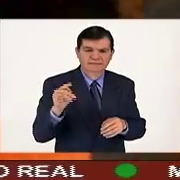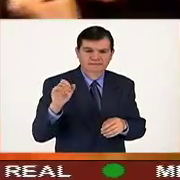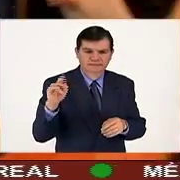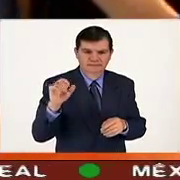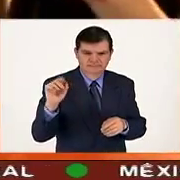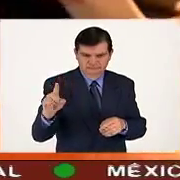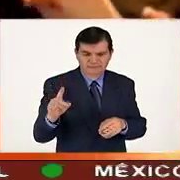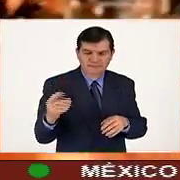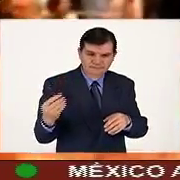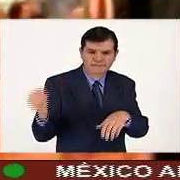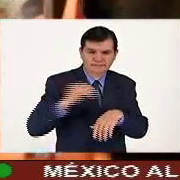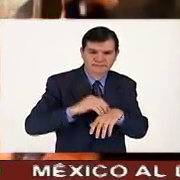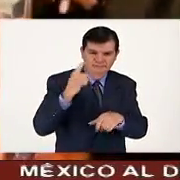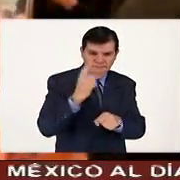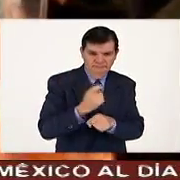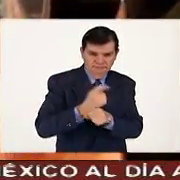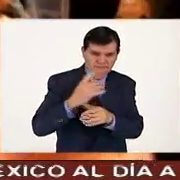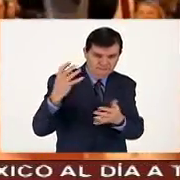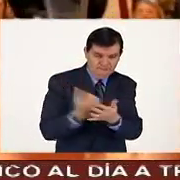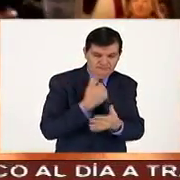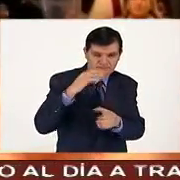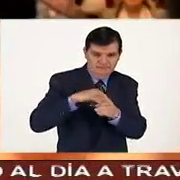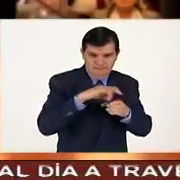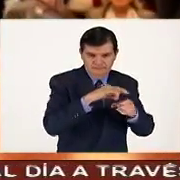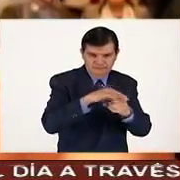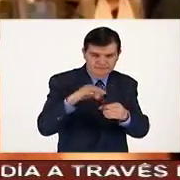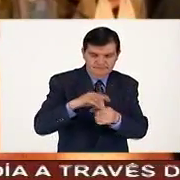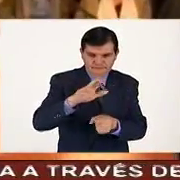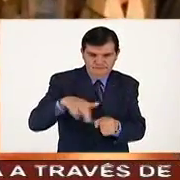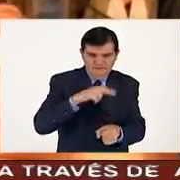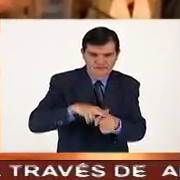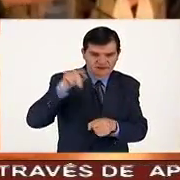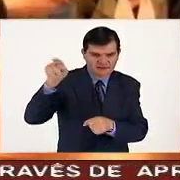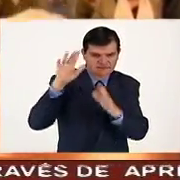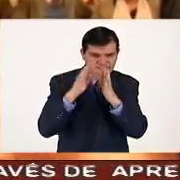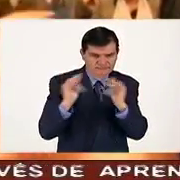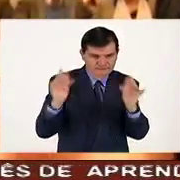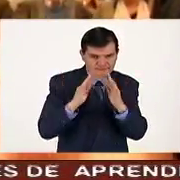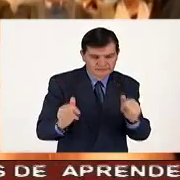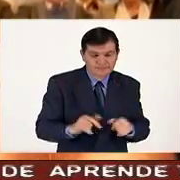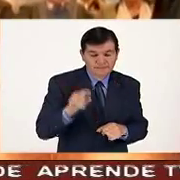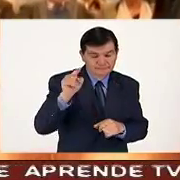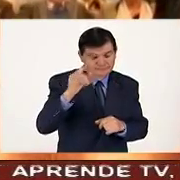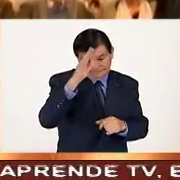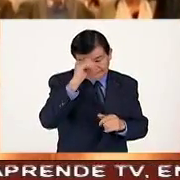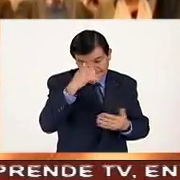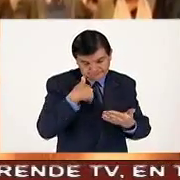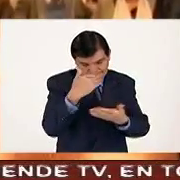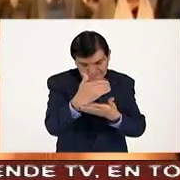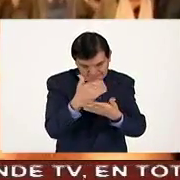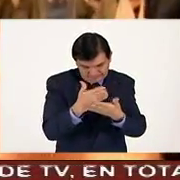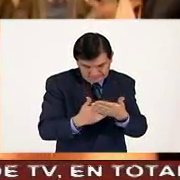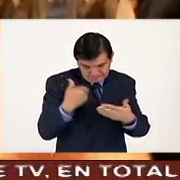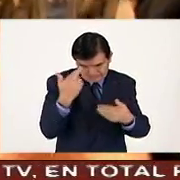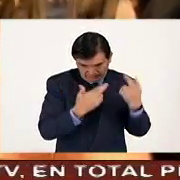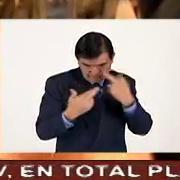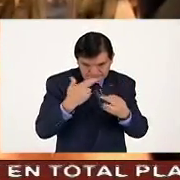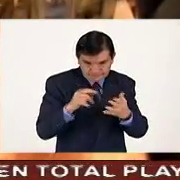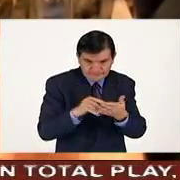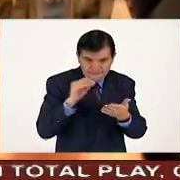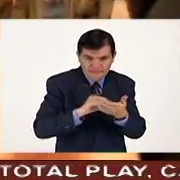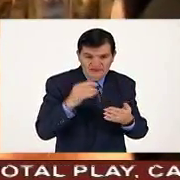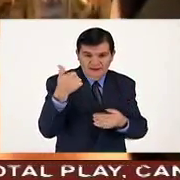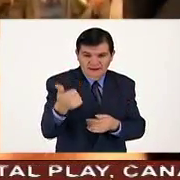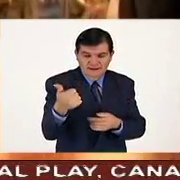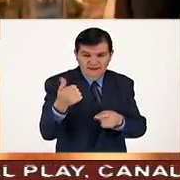arrasó prácticamente en la primera vuelta de las elecciones regionales allá en Francia. De acuerdo con los últimos sondeos, el Frente Nacional la ventaja